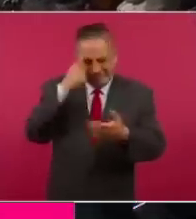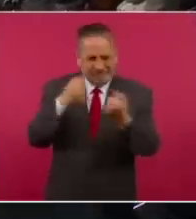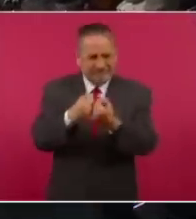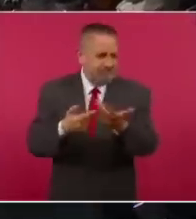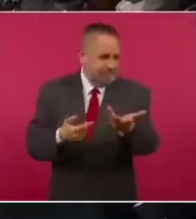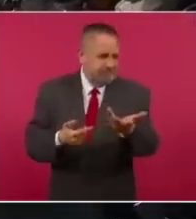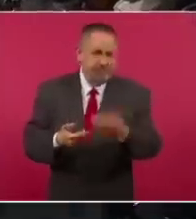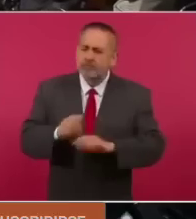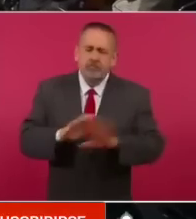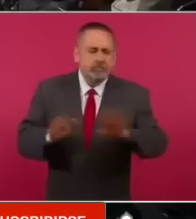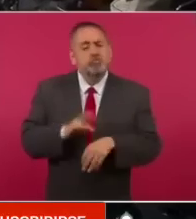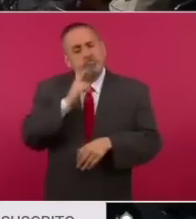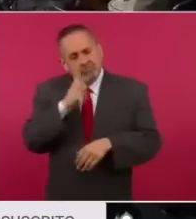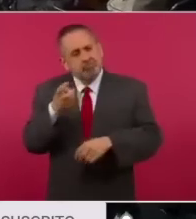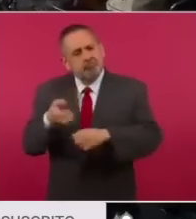Yo veo eso bien.